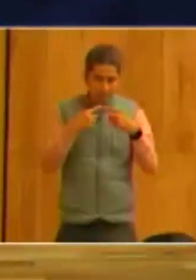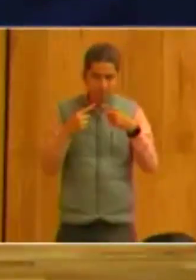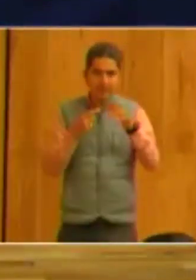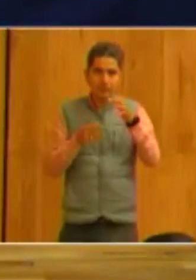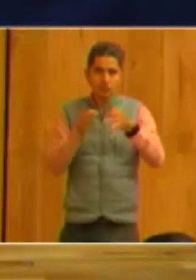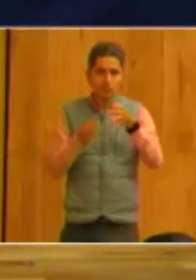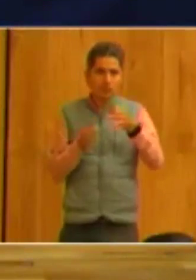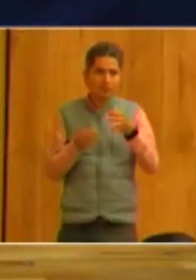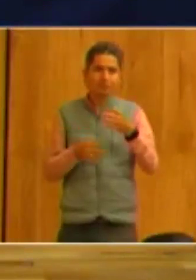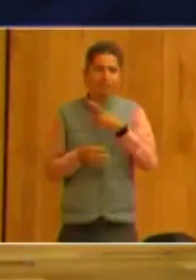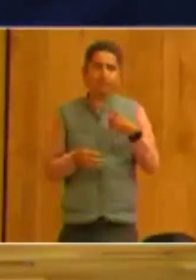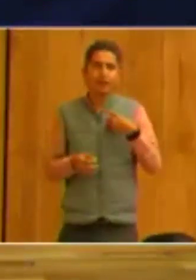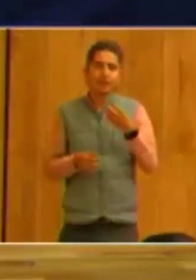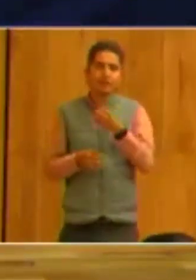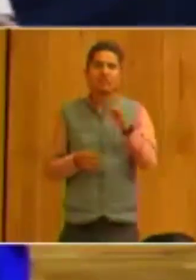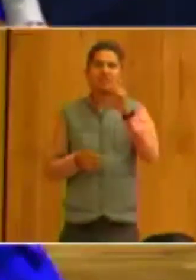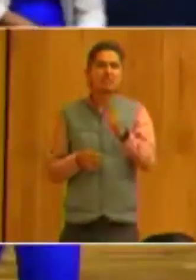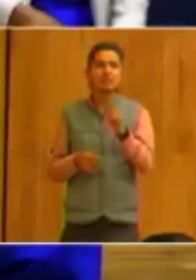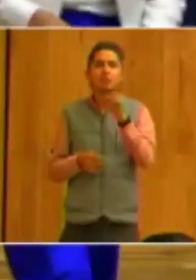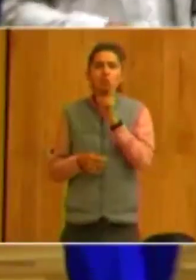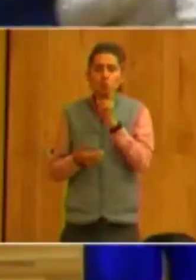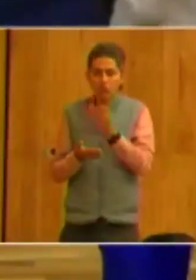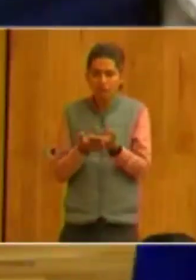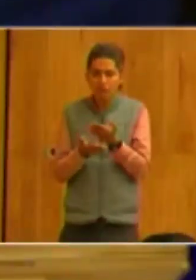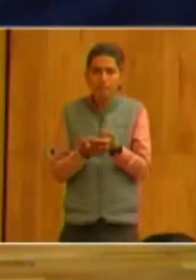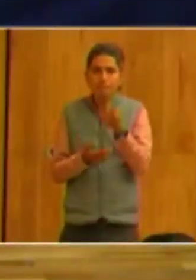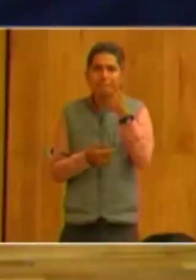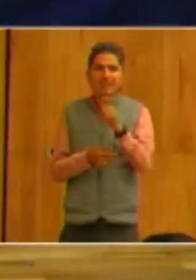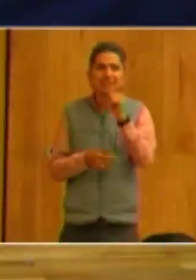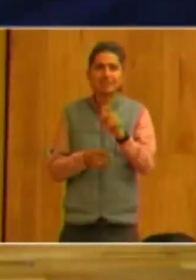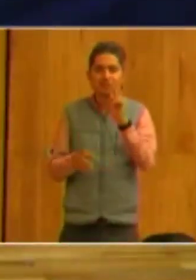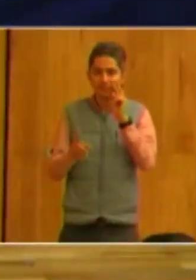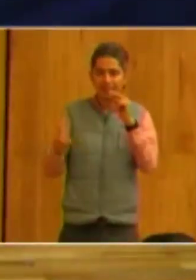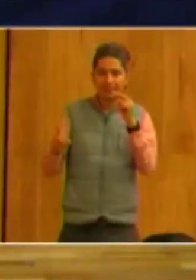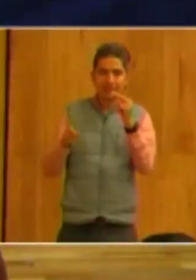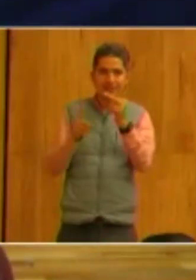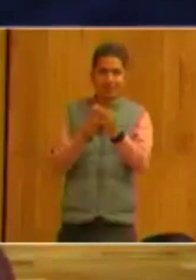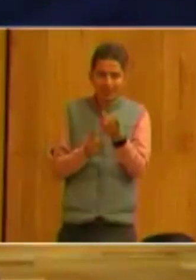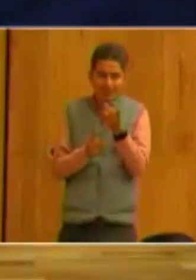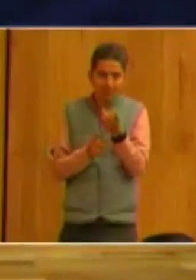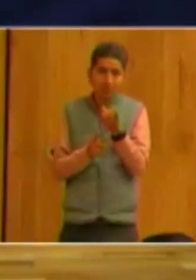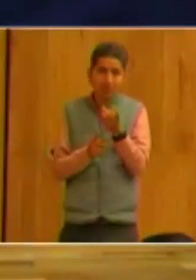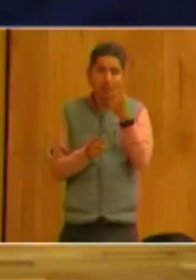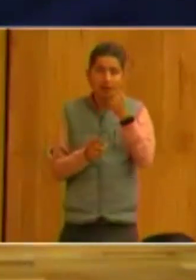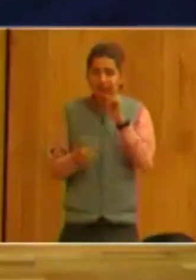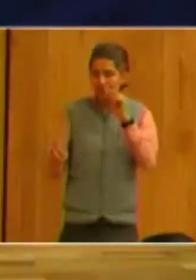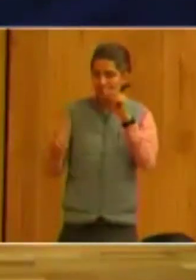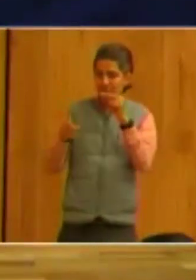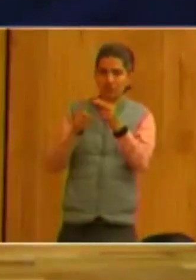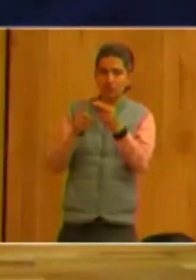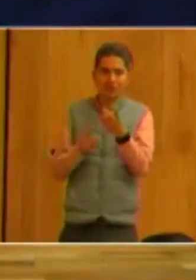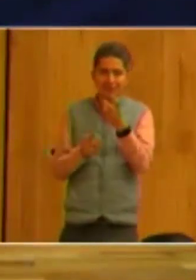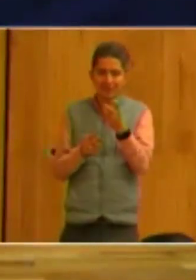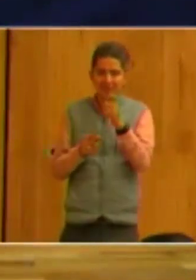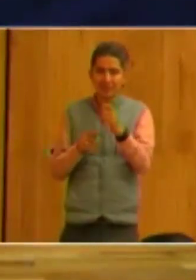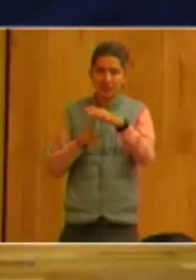de generar prueba para visibilizar esas asimetrías y para visualizar ese